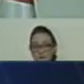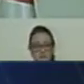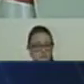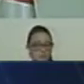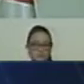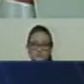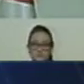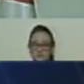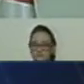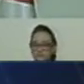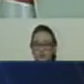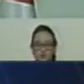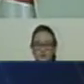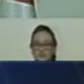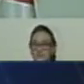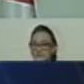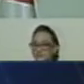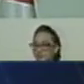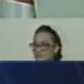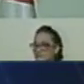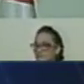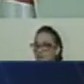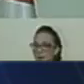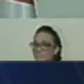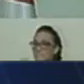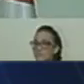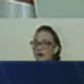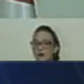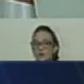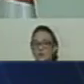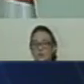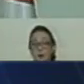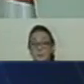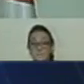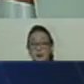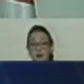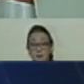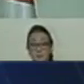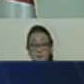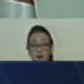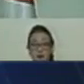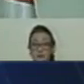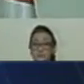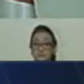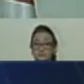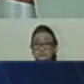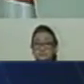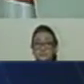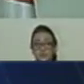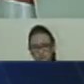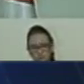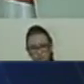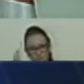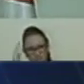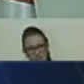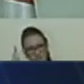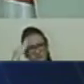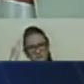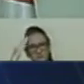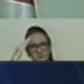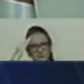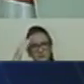porque congelan la cuenta. Y cuando descongelamos la cuenta, paran el barco. Tú como venezolano lo tienes que saber,